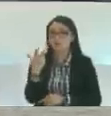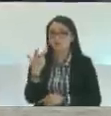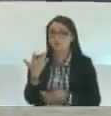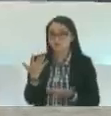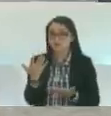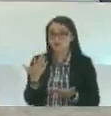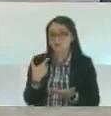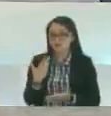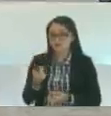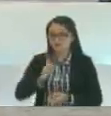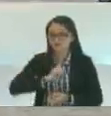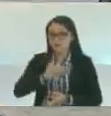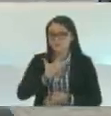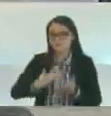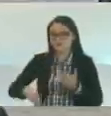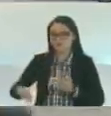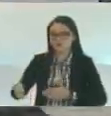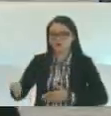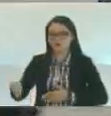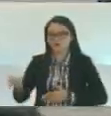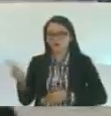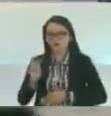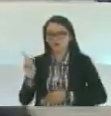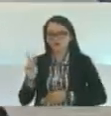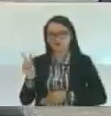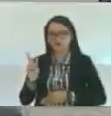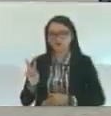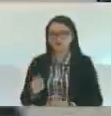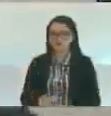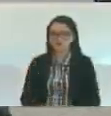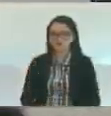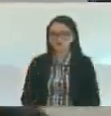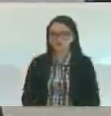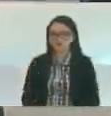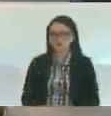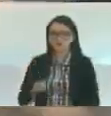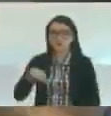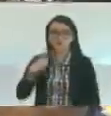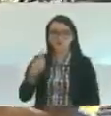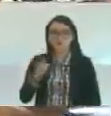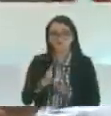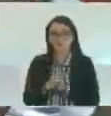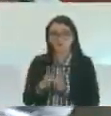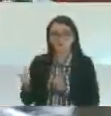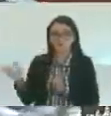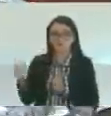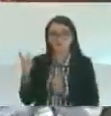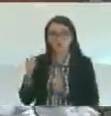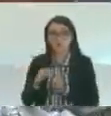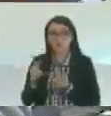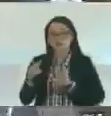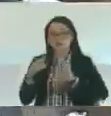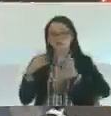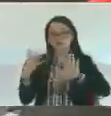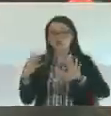hagan presidente de la República Bolivariana de Venezuela para el próximo periodo